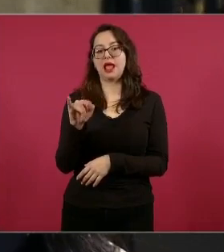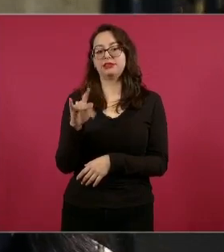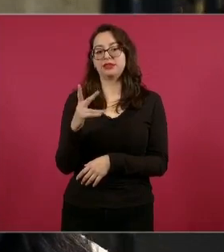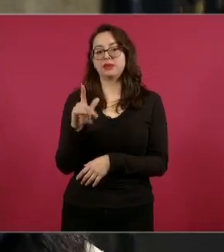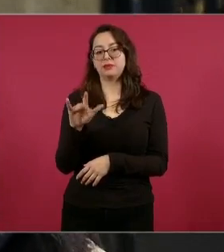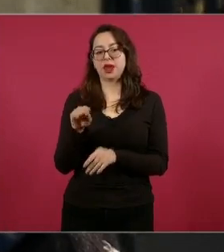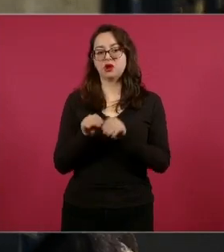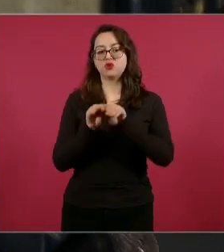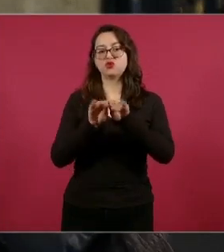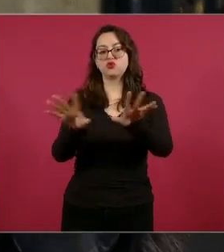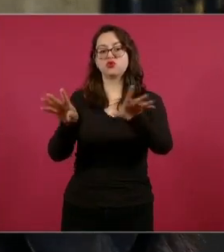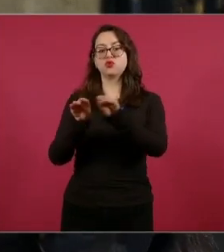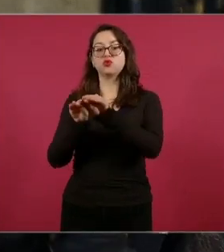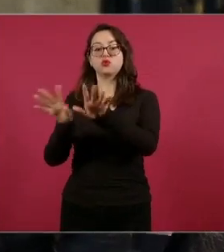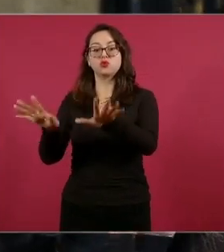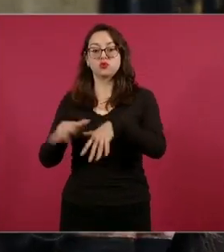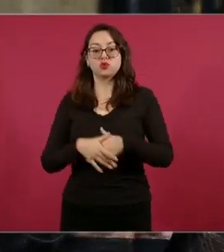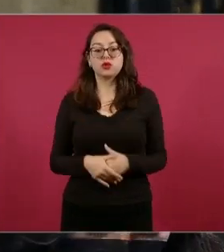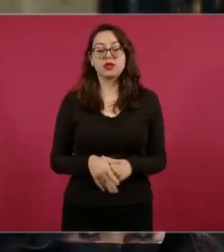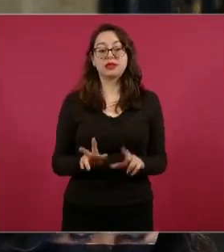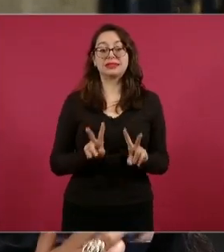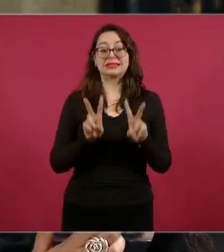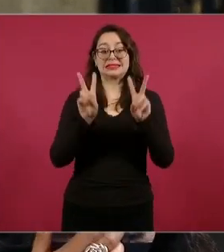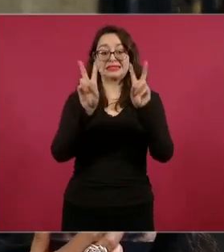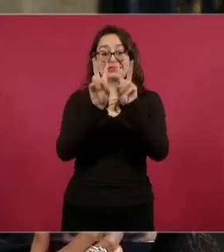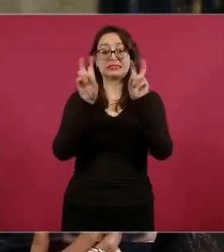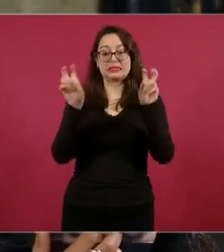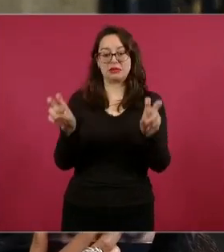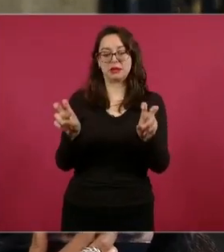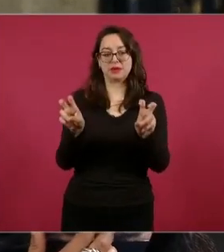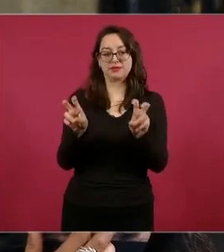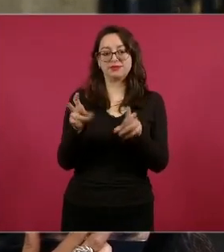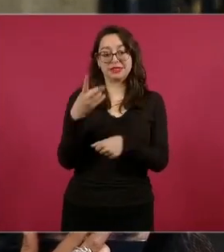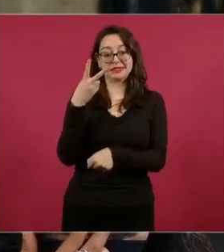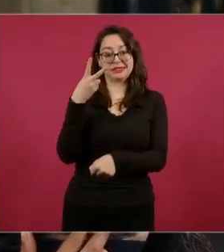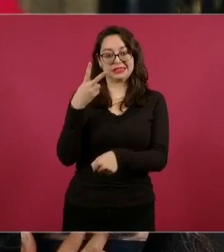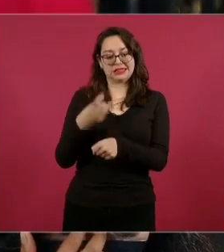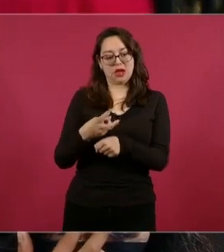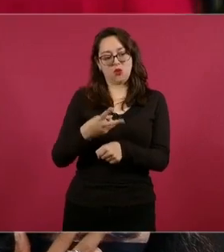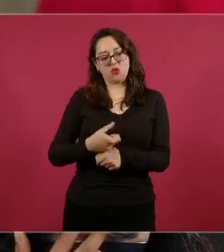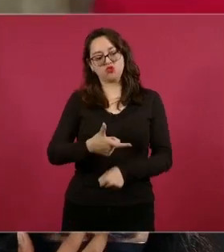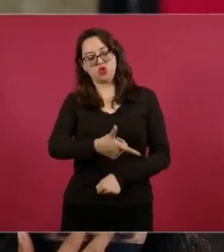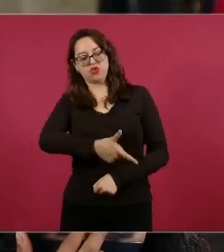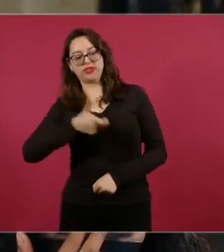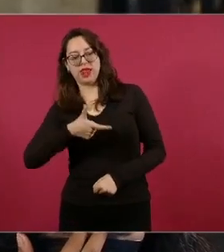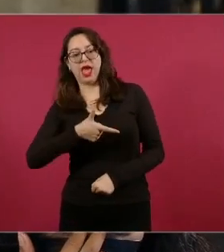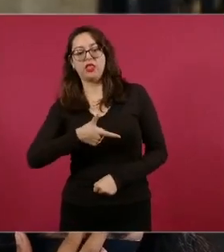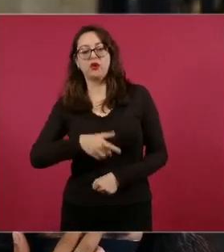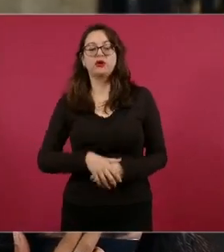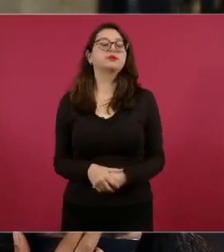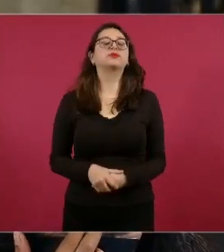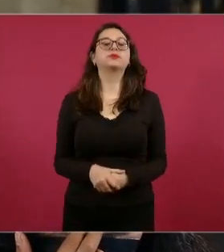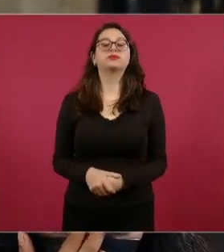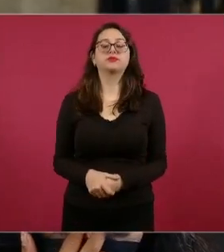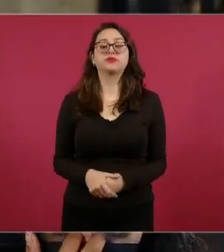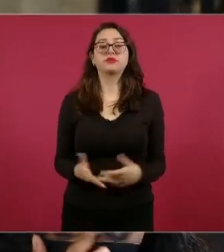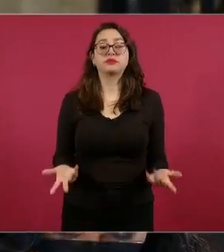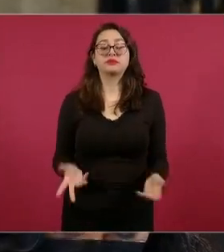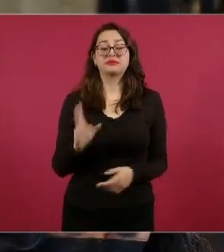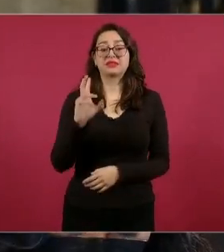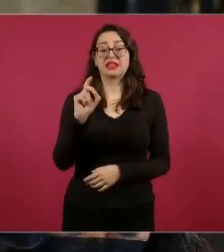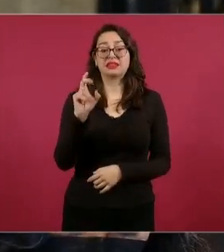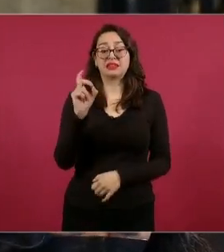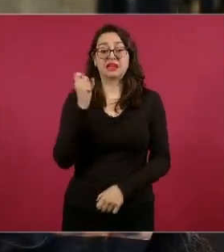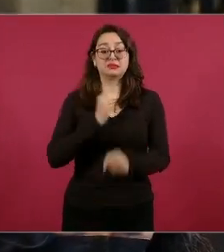titulé El Segundo Tirador. Hace casi 30 años, presidente, yo estuve en